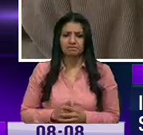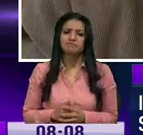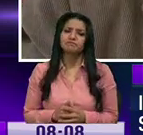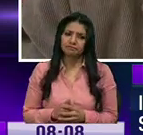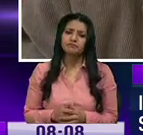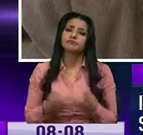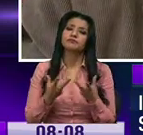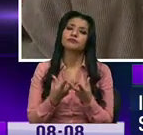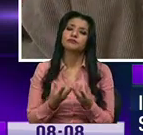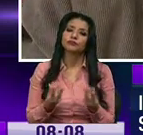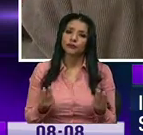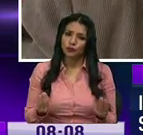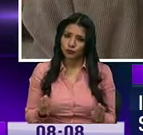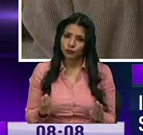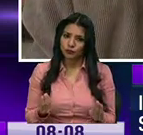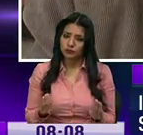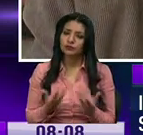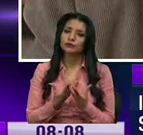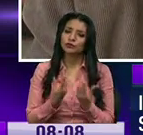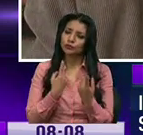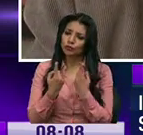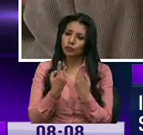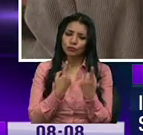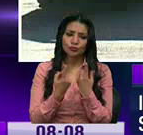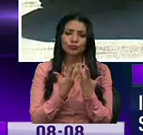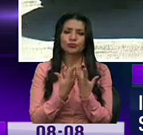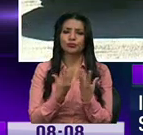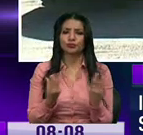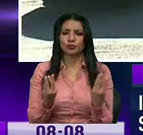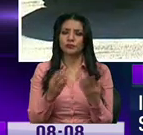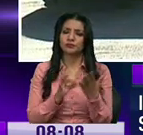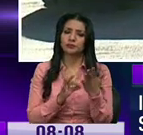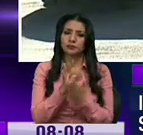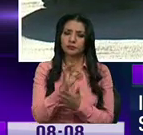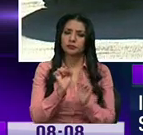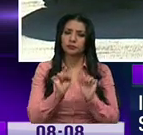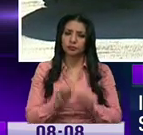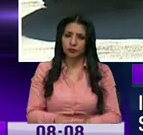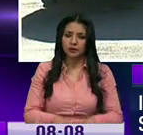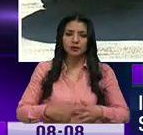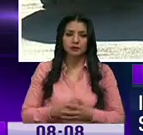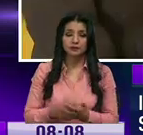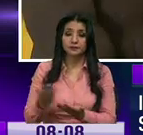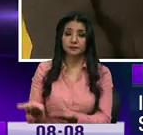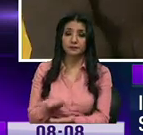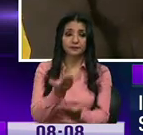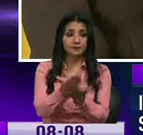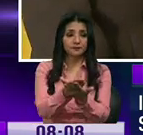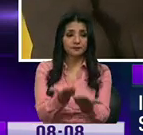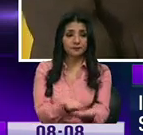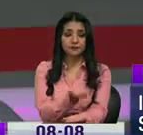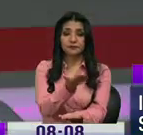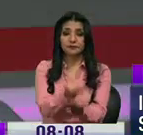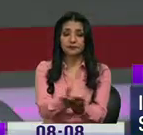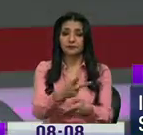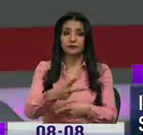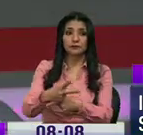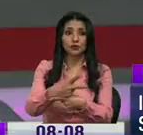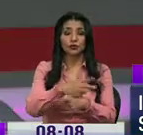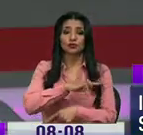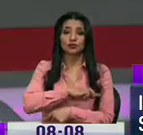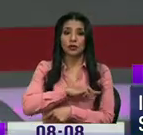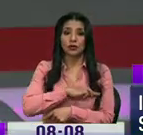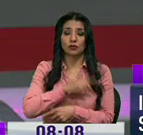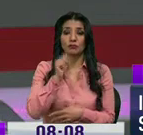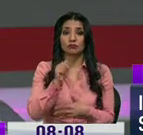encontrar, como dice Guillermo Abad, adecuadamente, en este caso, poner las aristas sobre la mesa y decir cuáles